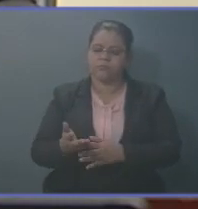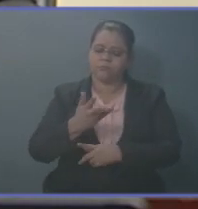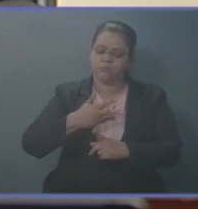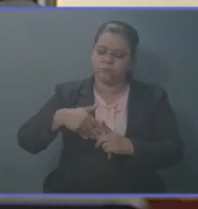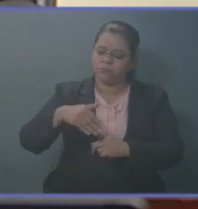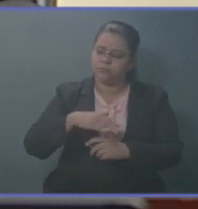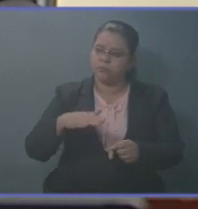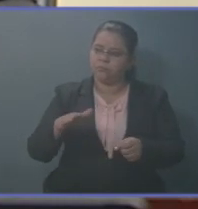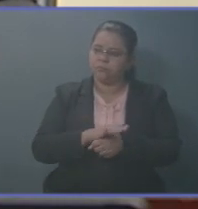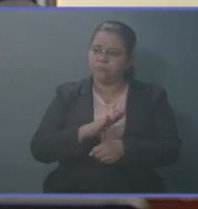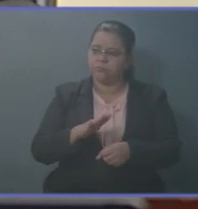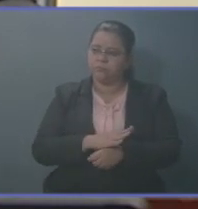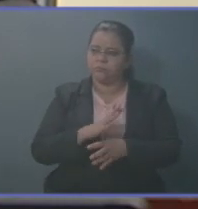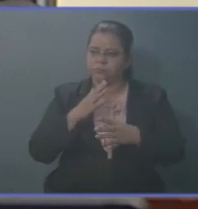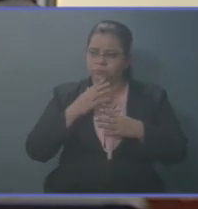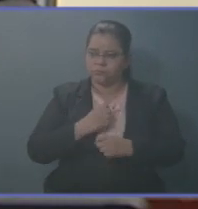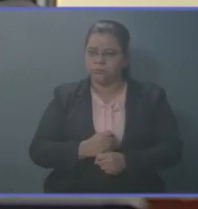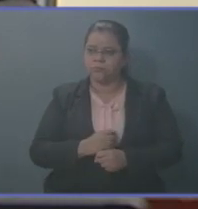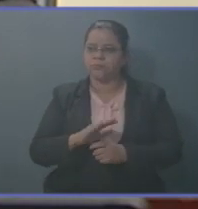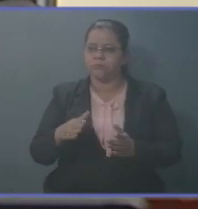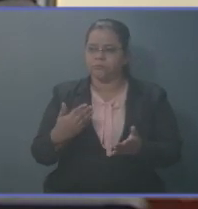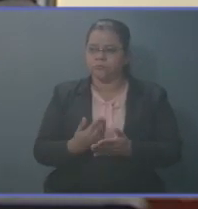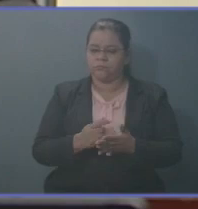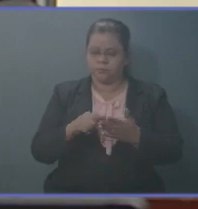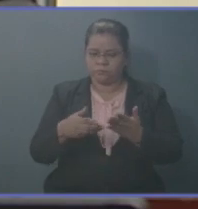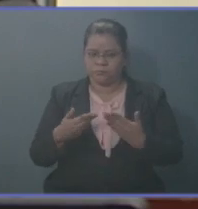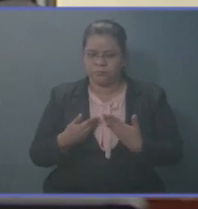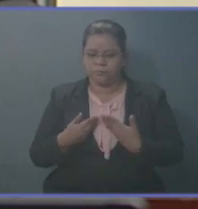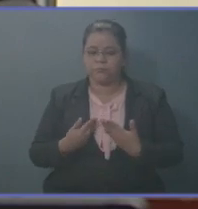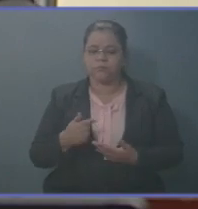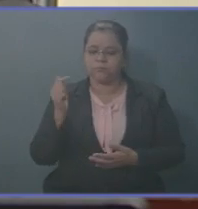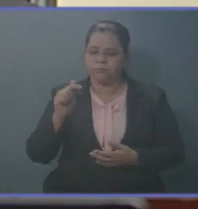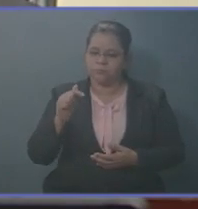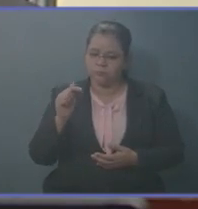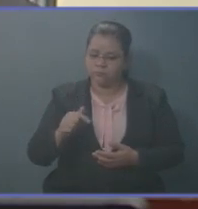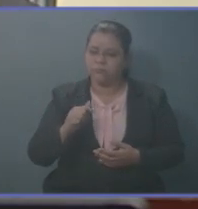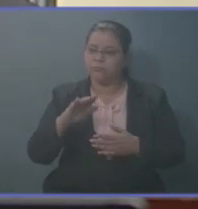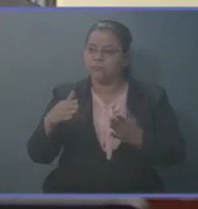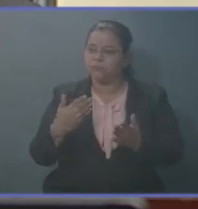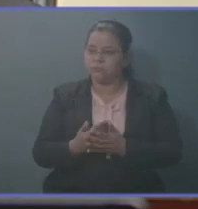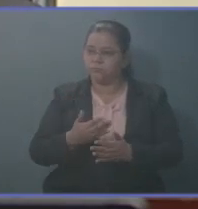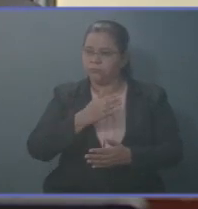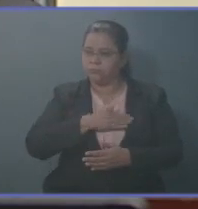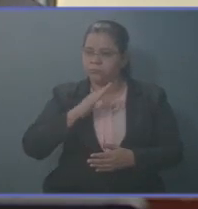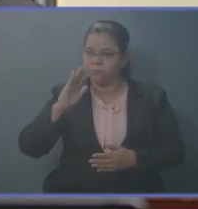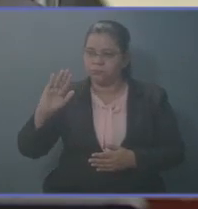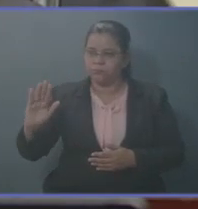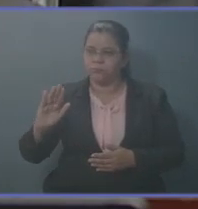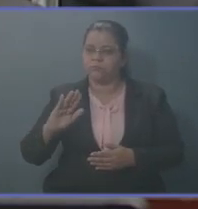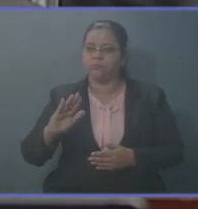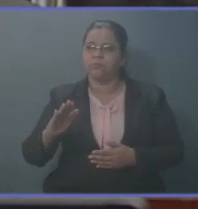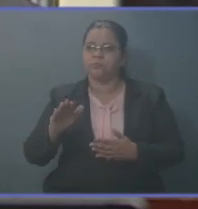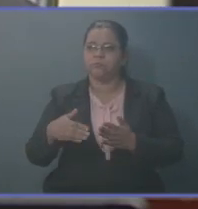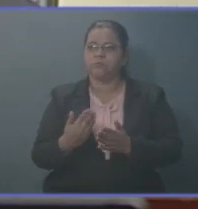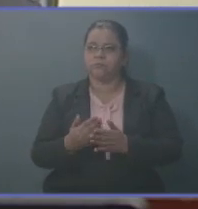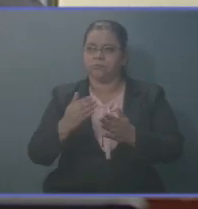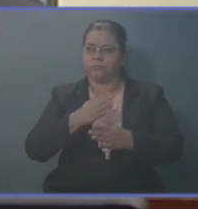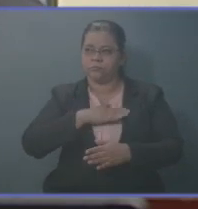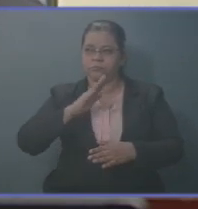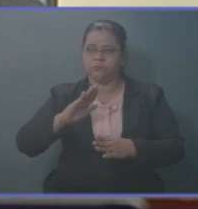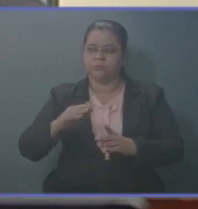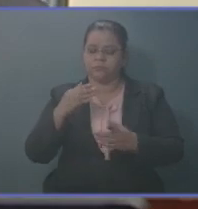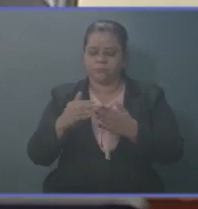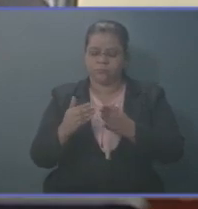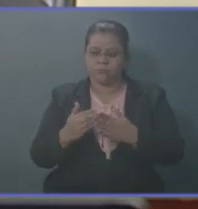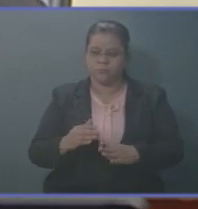necesarias para satisfacer dicho derecho a su población. Por ello debe adoptar medidas para el cumplimiento de compromisos, obligaciones y